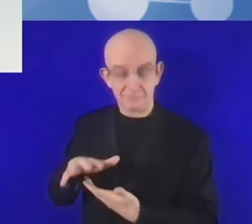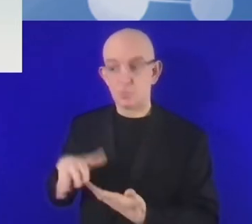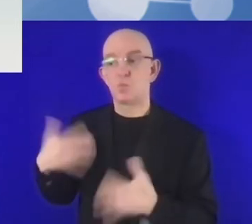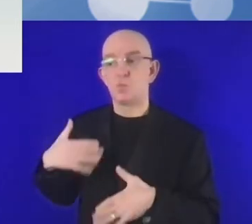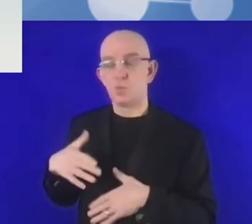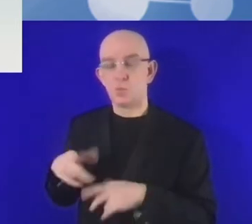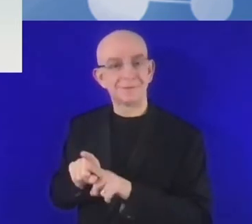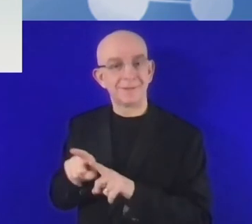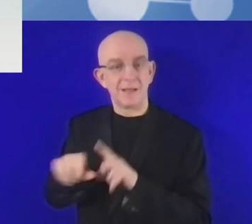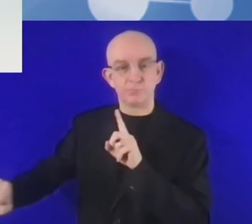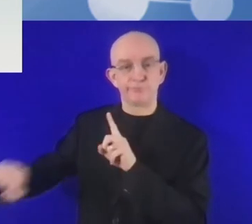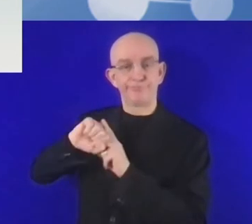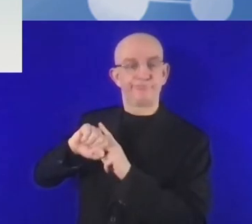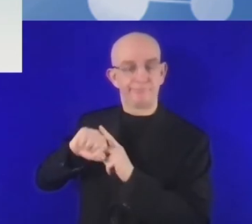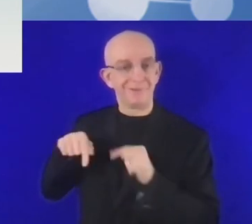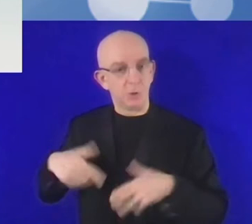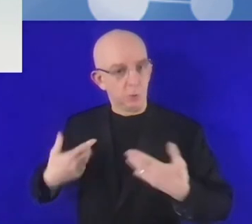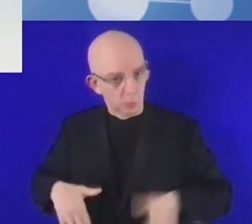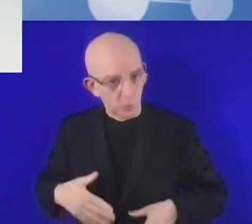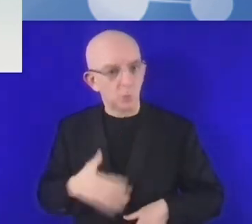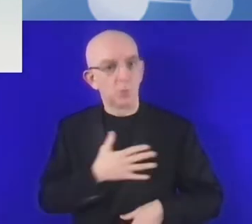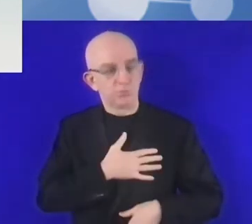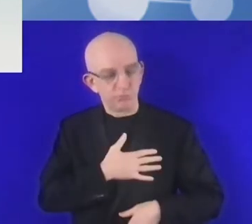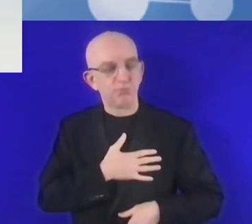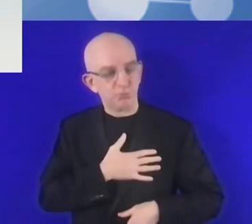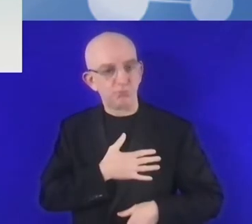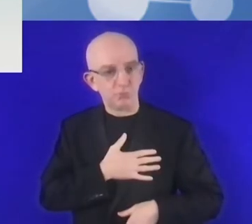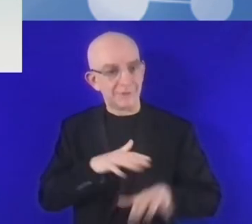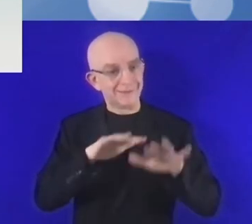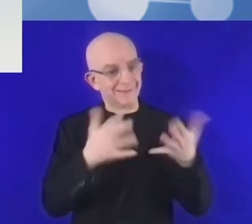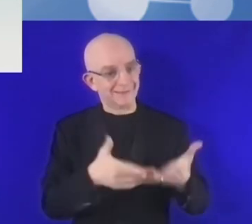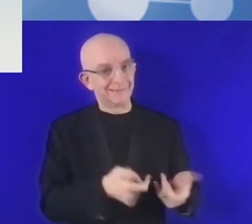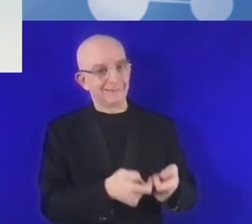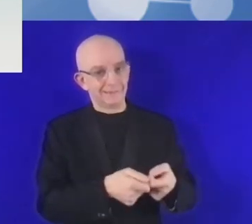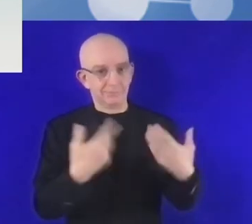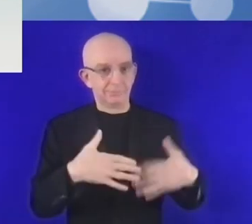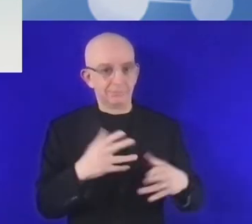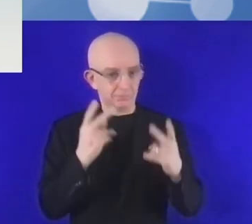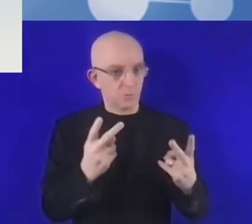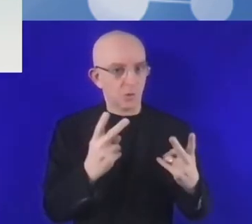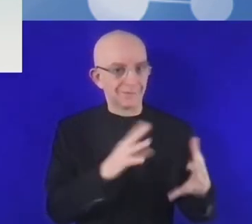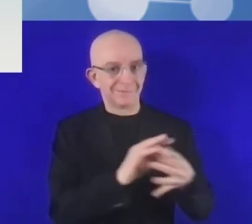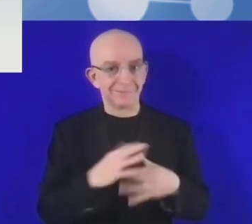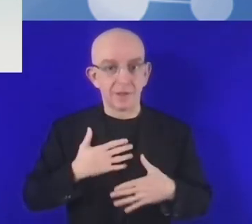eventos híbridos. Nuestra respuesta a la pandemia COVID-19